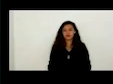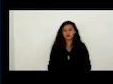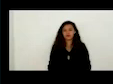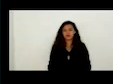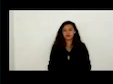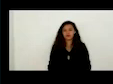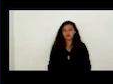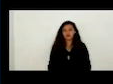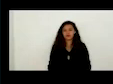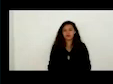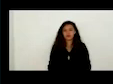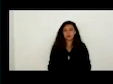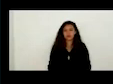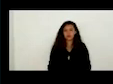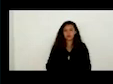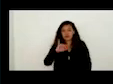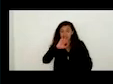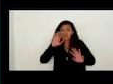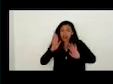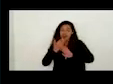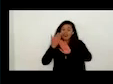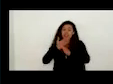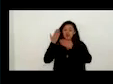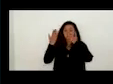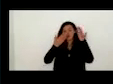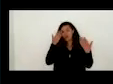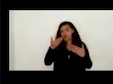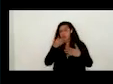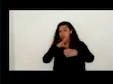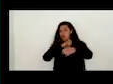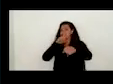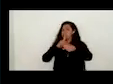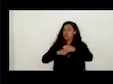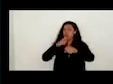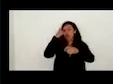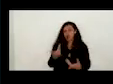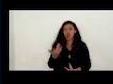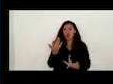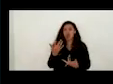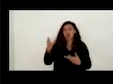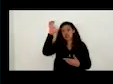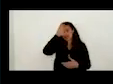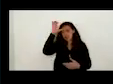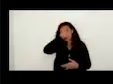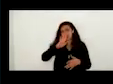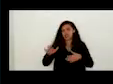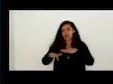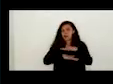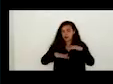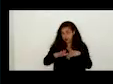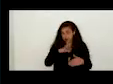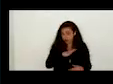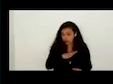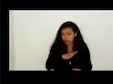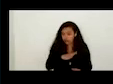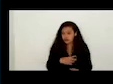Sí, digo, si hicieron un estudio como tal específico, con todas las bases científicas,